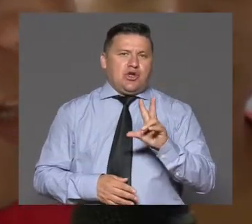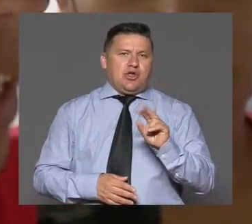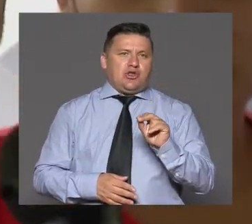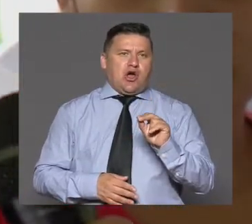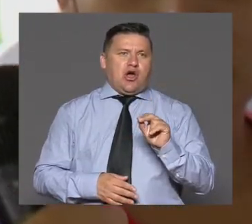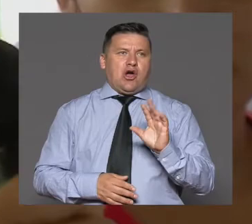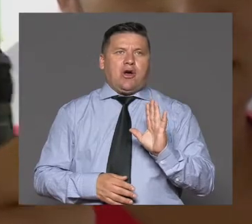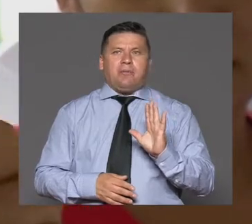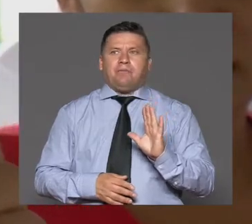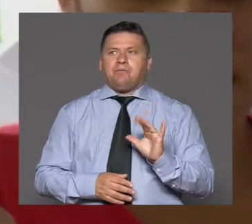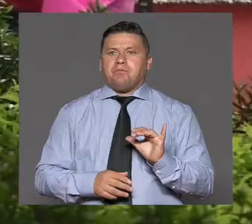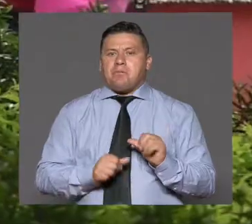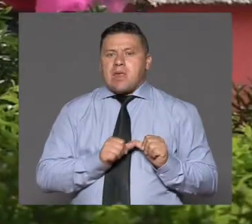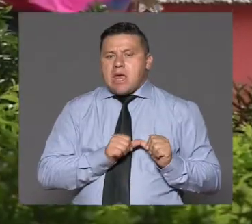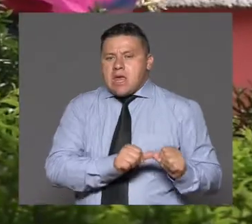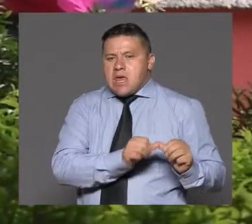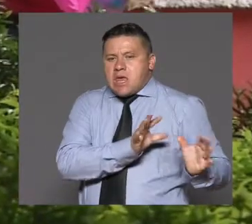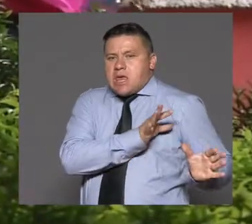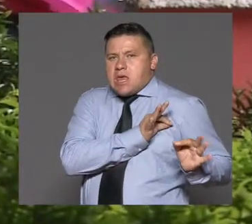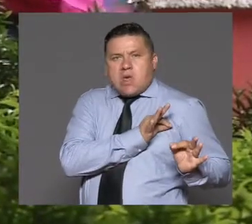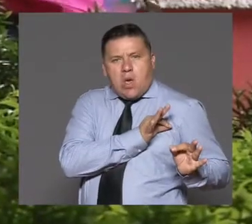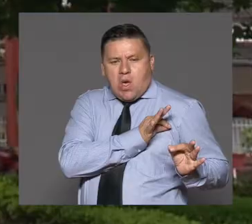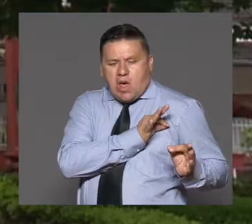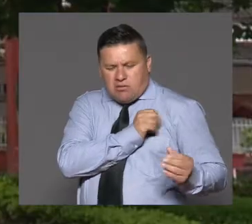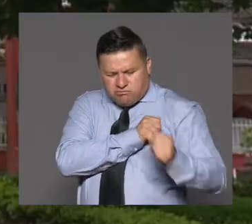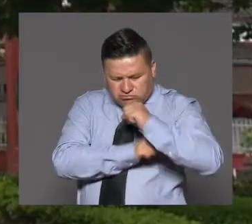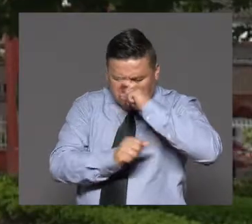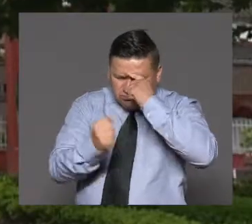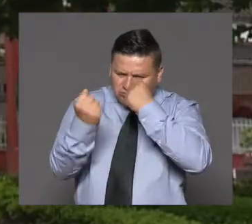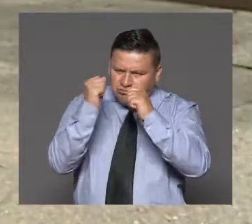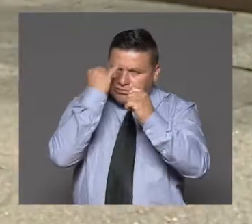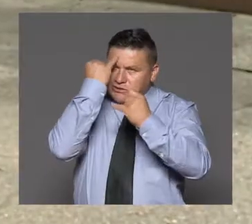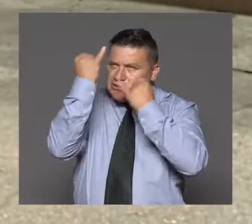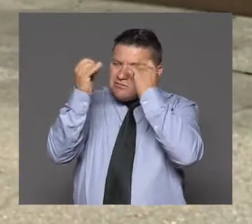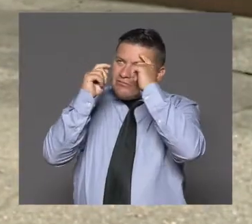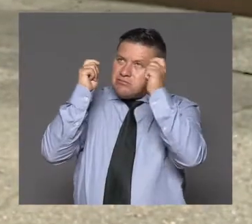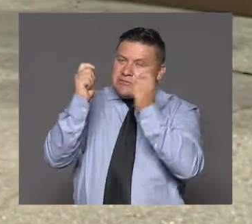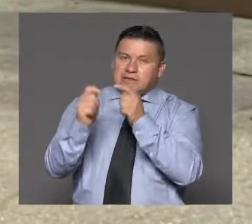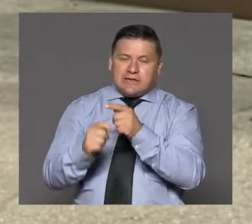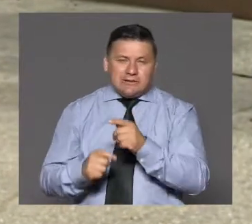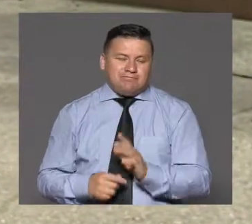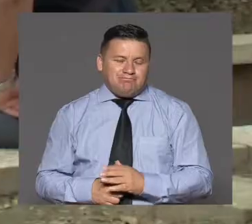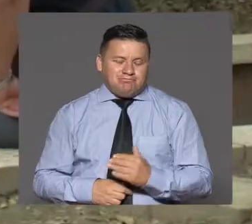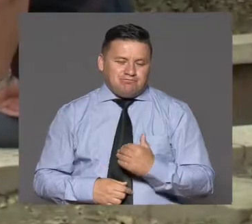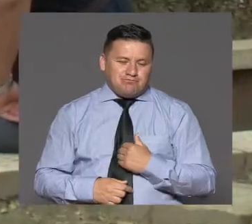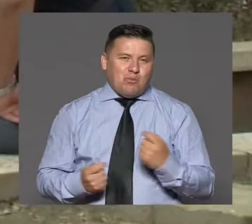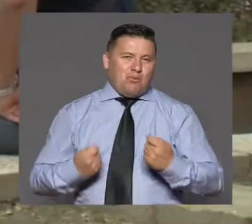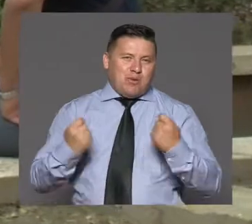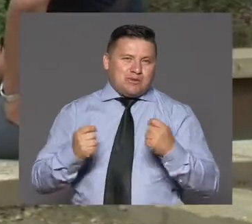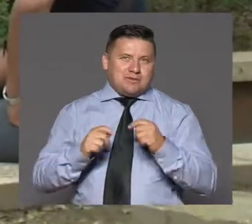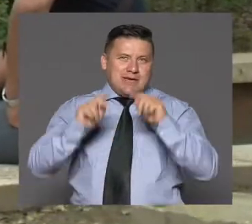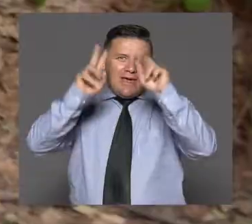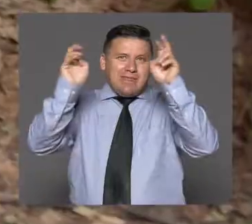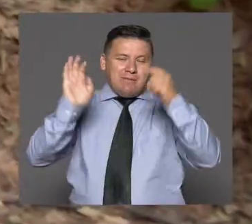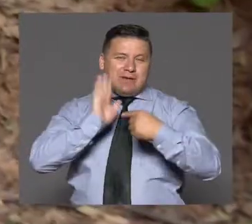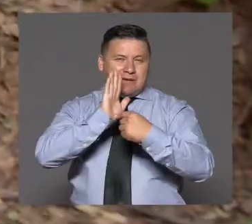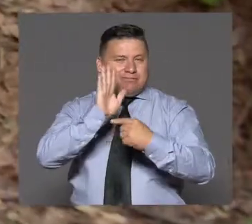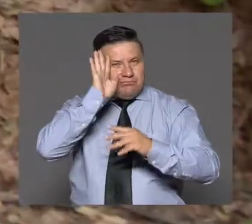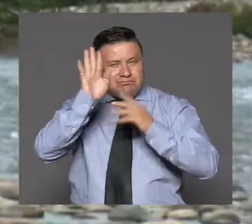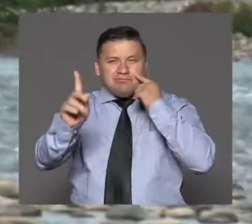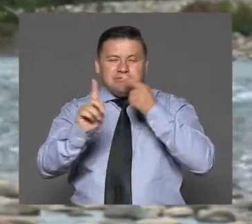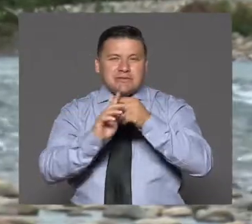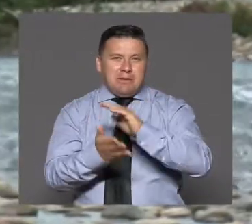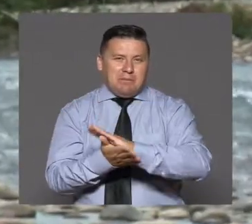eso, sino tratar de formarnos para hacer revolución de ideas. Ese es el lema más lógico para poder crear